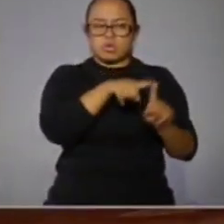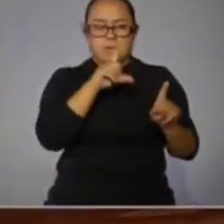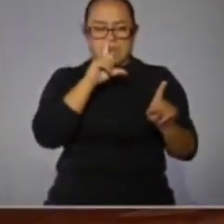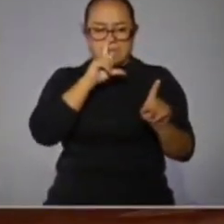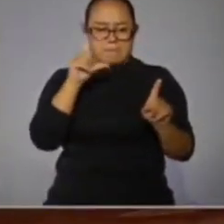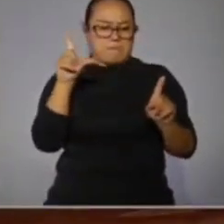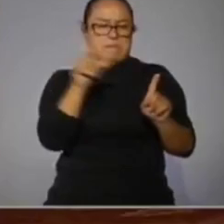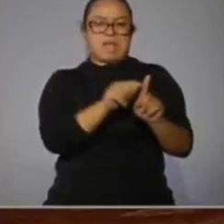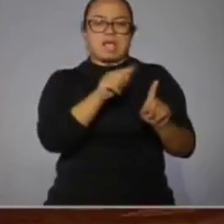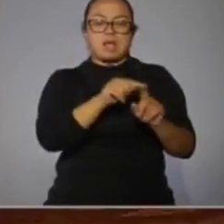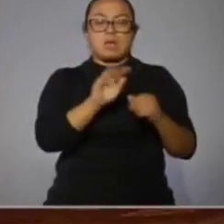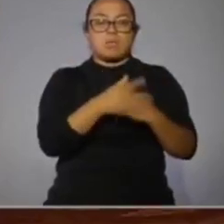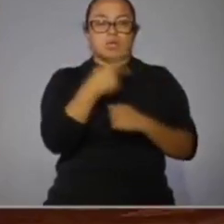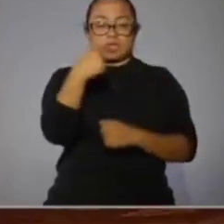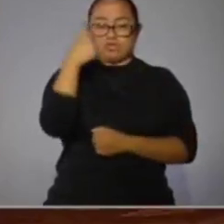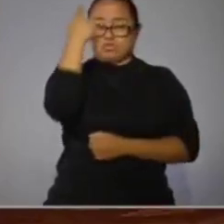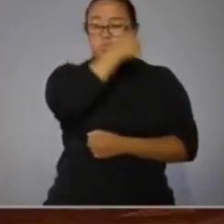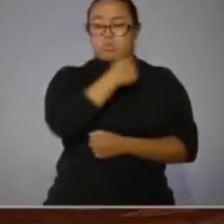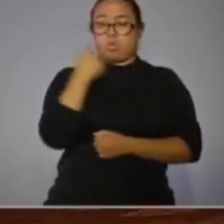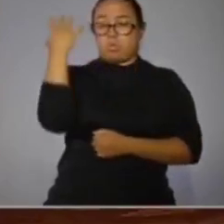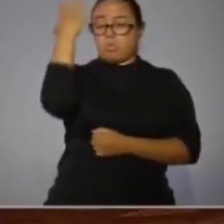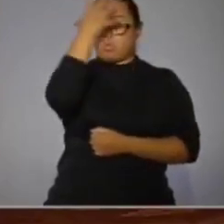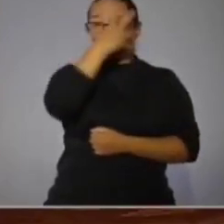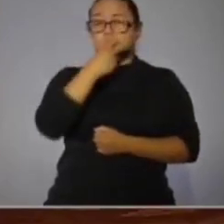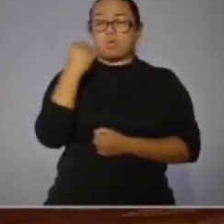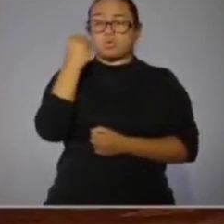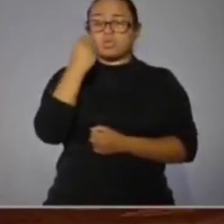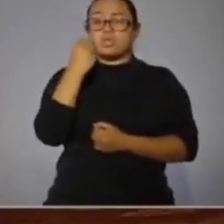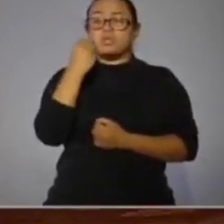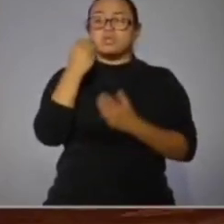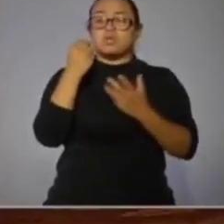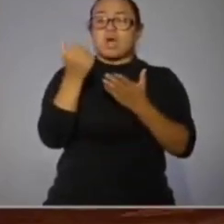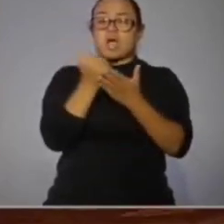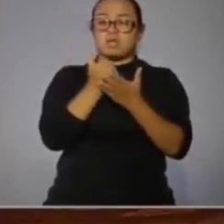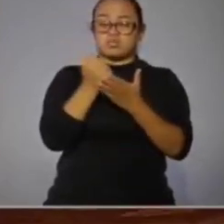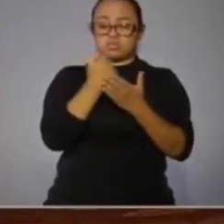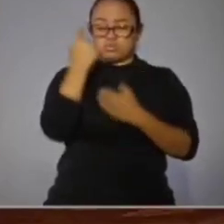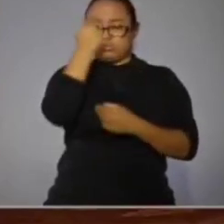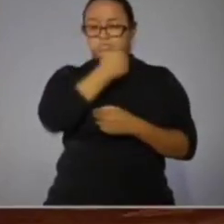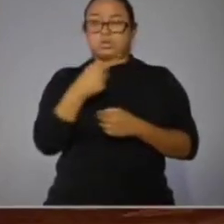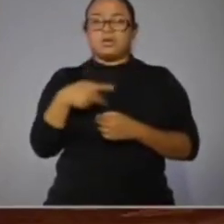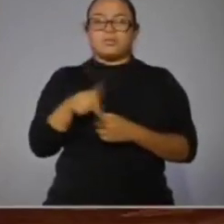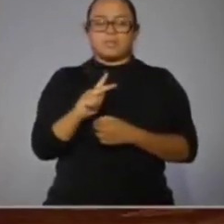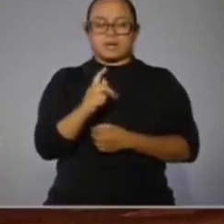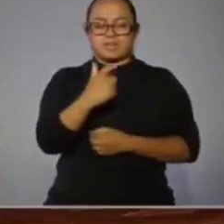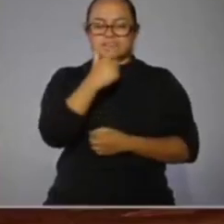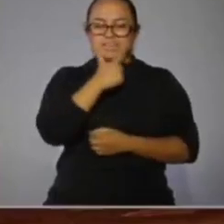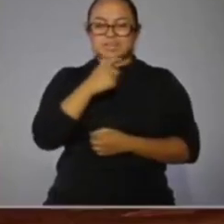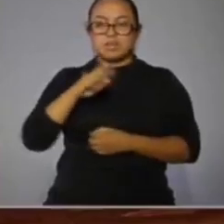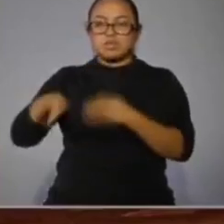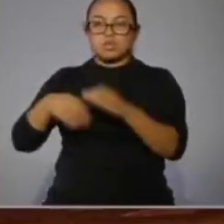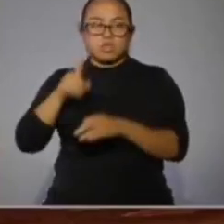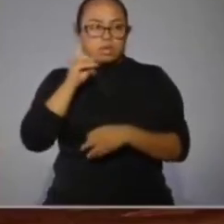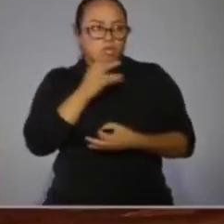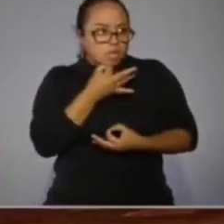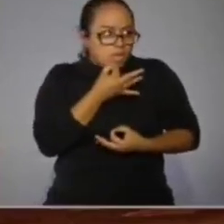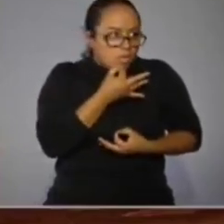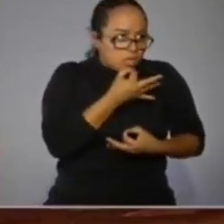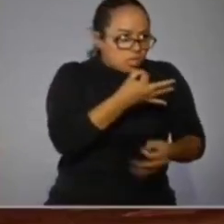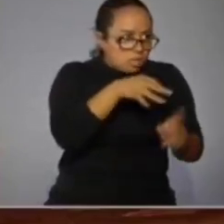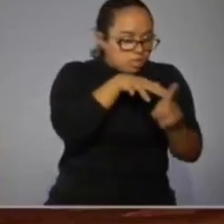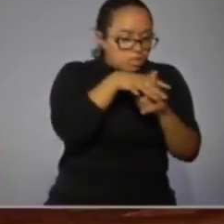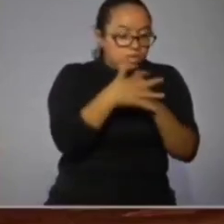de que todo su vello facial era justamente de ese color, pero tenía un carisma que lo hacía irresistible. Así